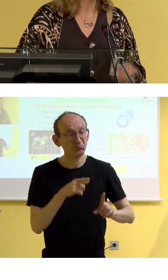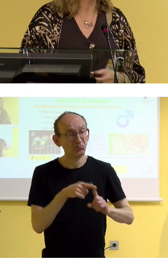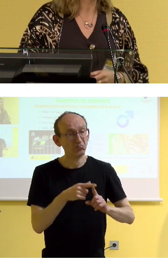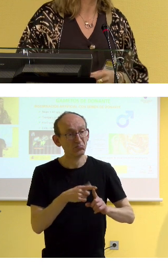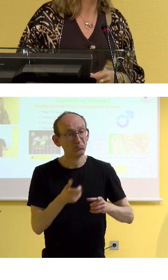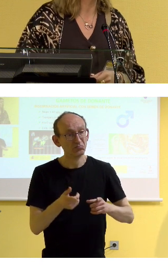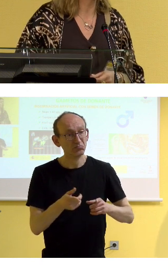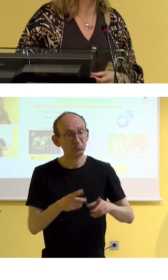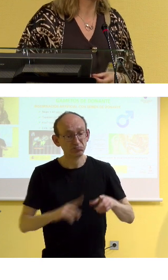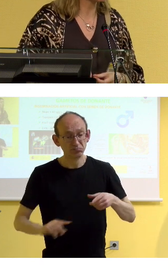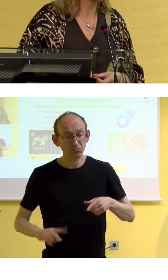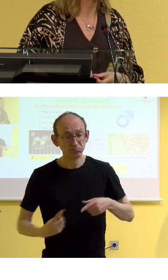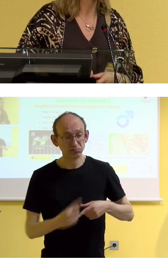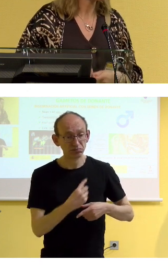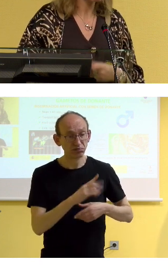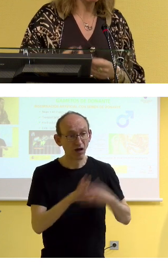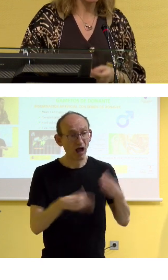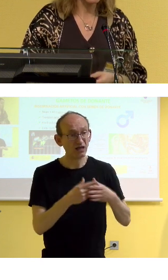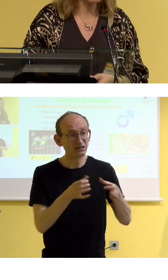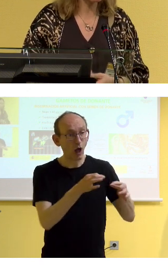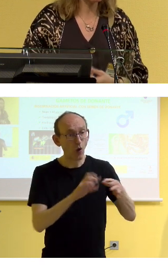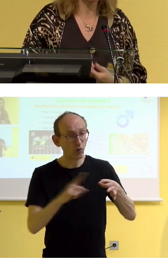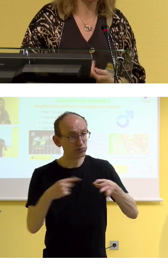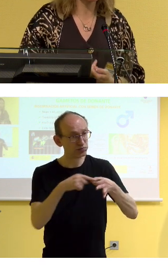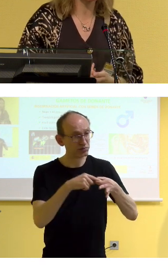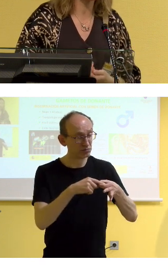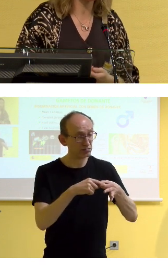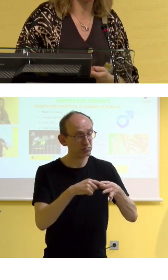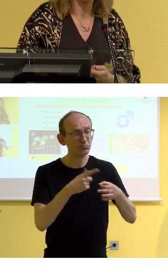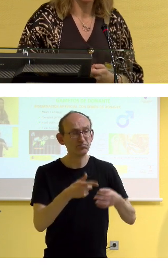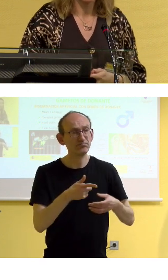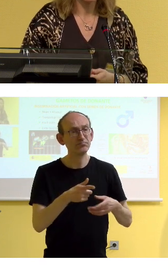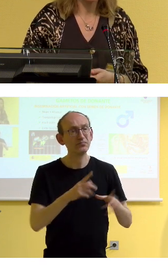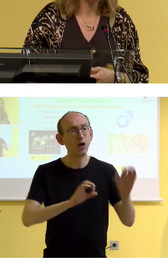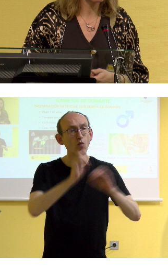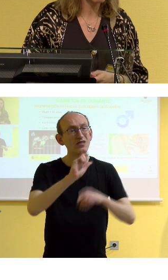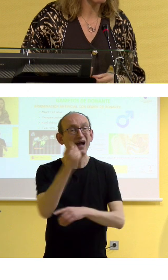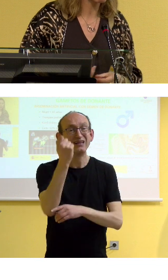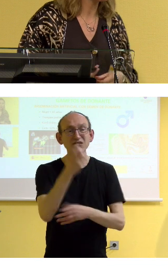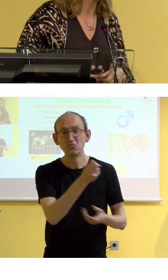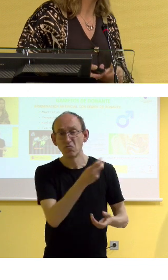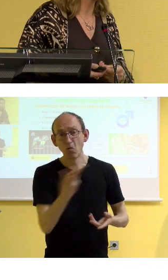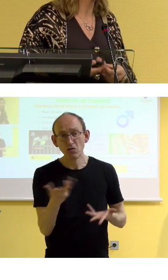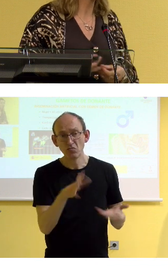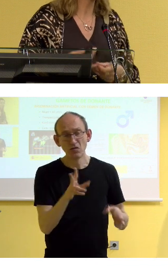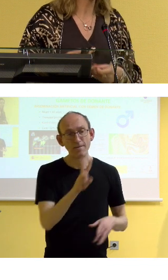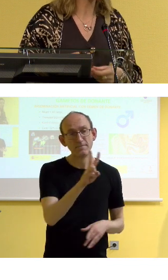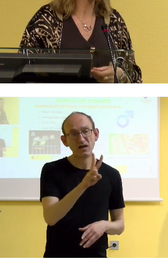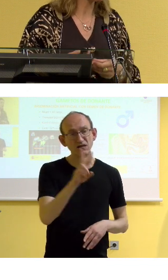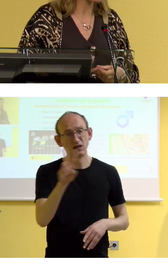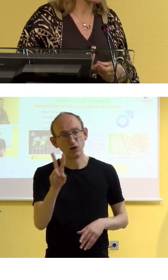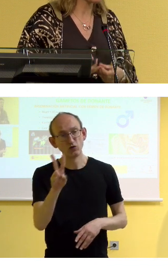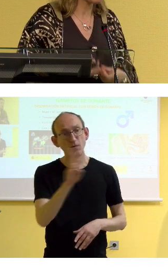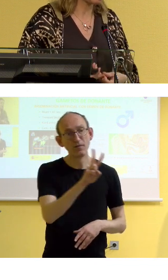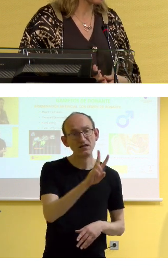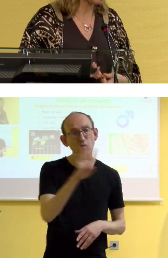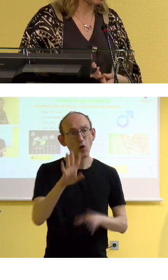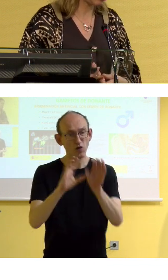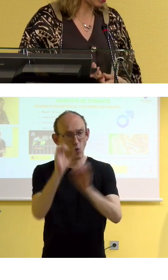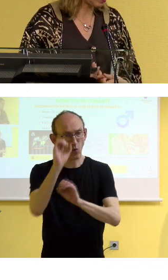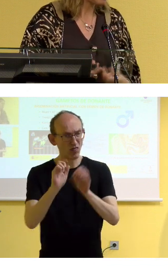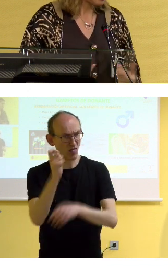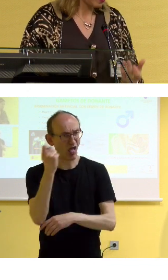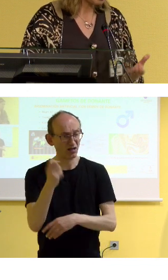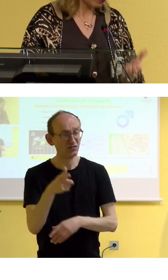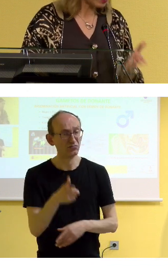vaya a buscar el ovocito que ha ovulado. Esto, la tasa de éxito, es en torno a un 22-24% de éxito,